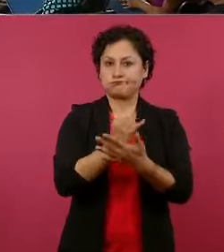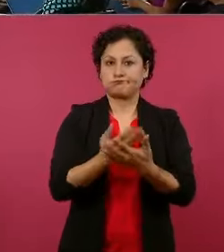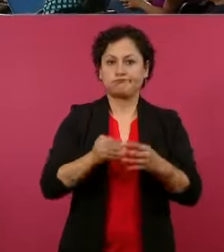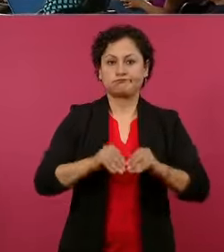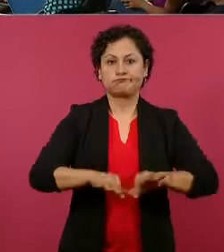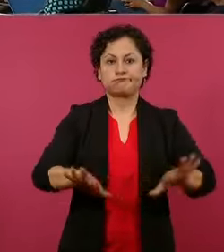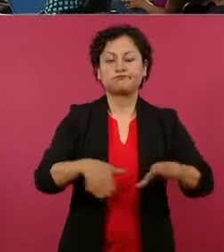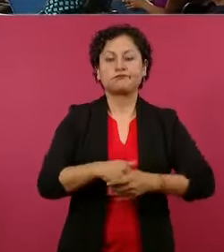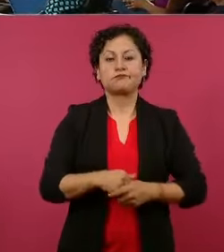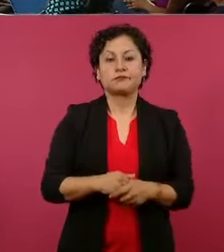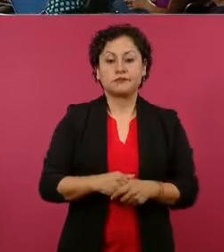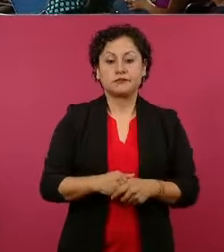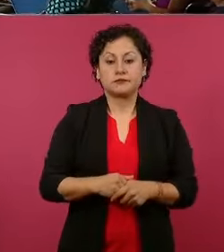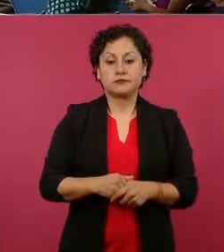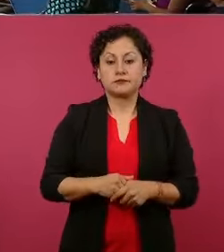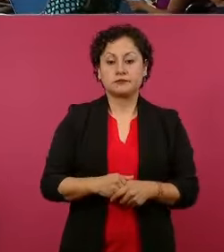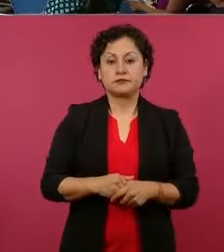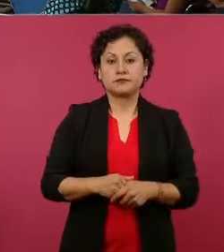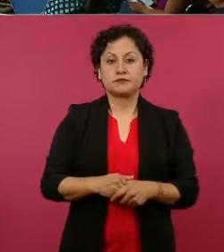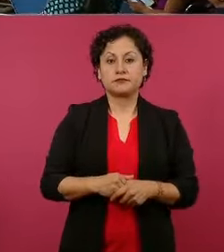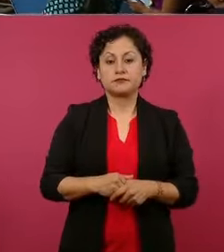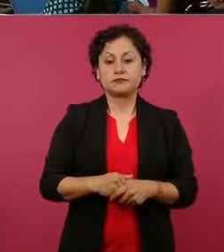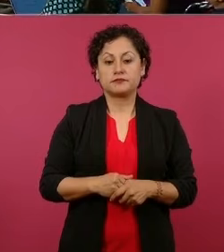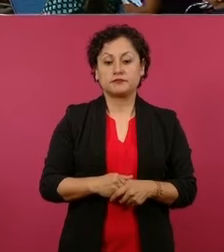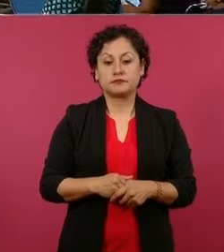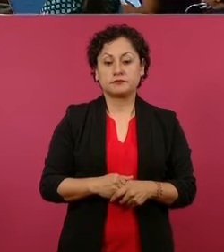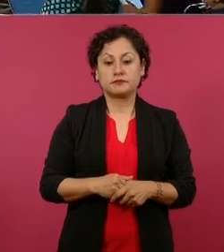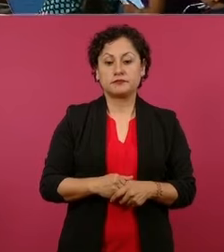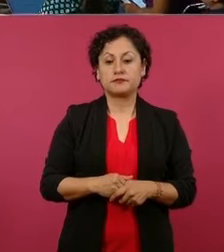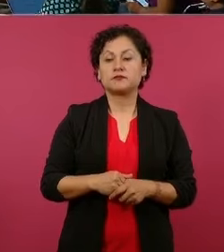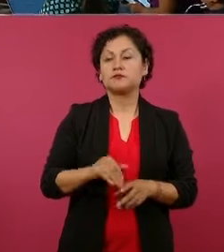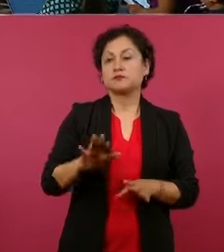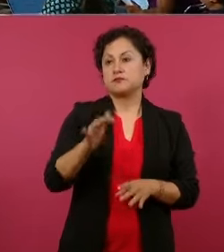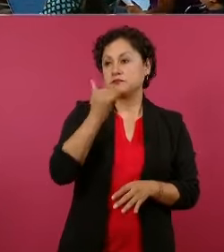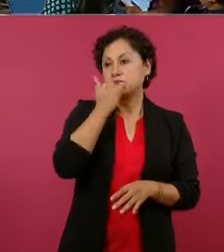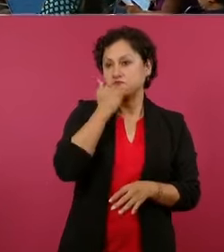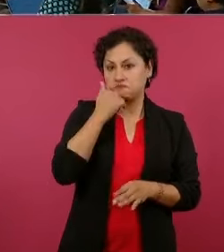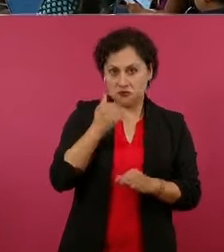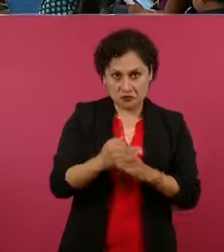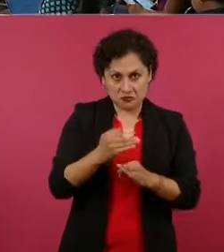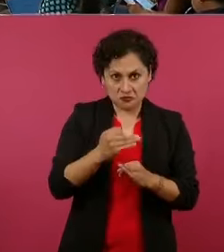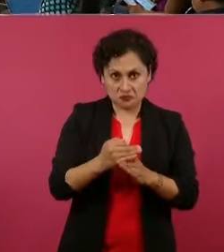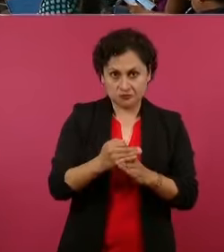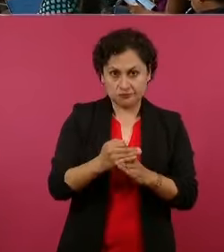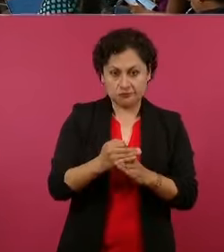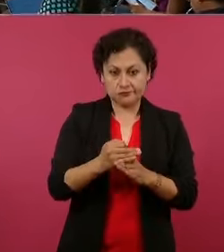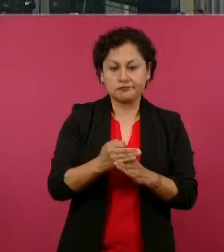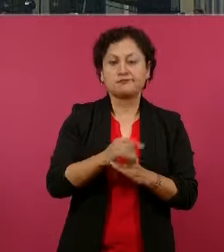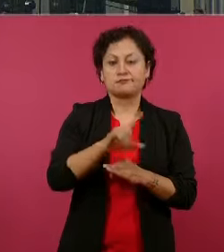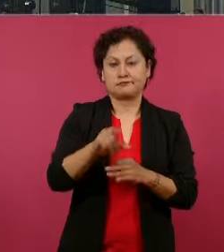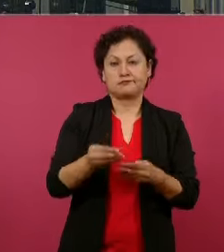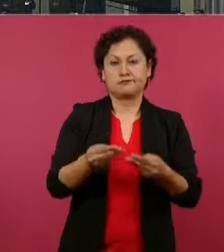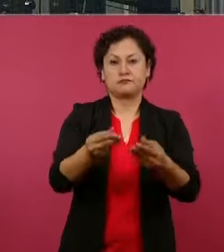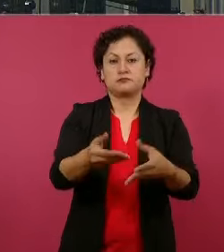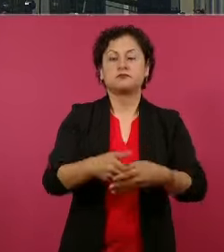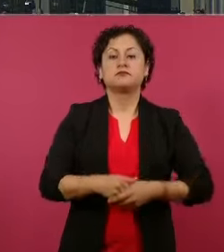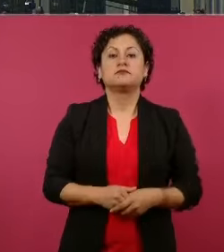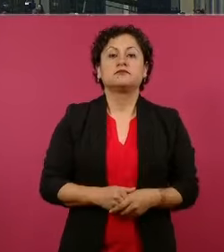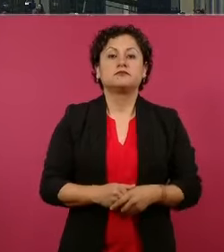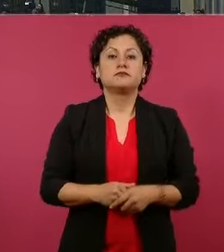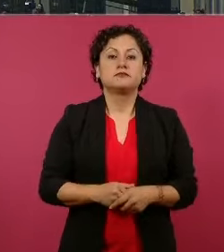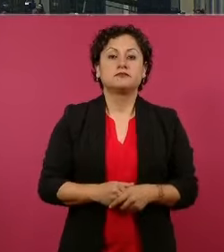calor no tengo el dato no tengo el dato ahora per también